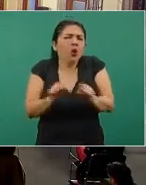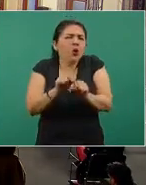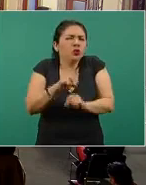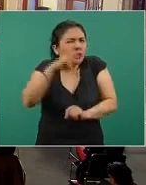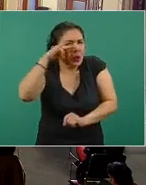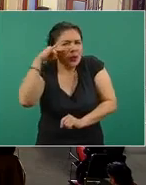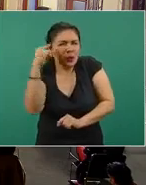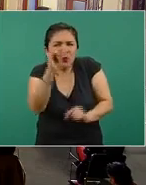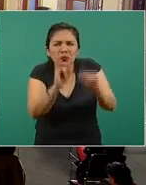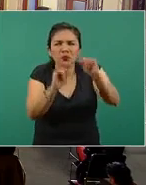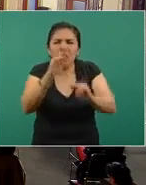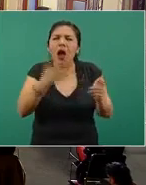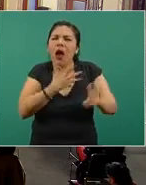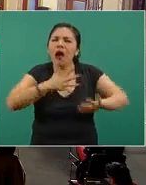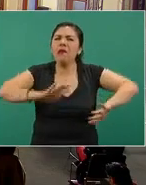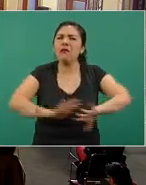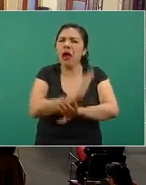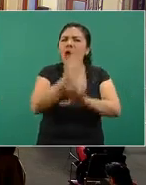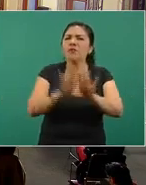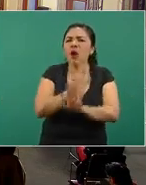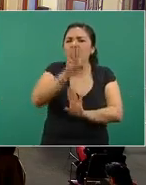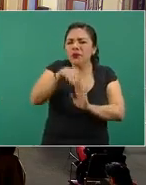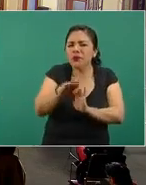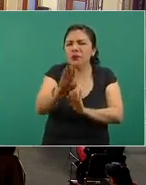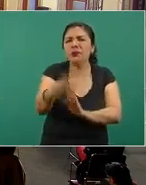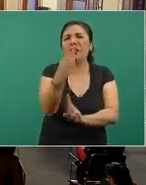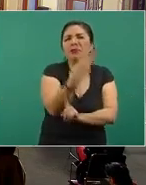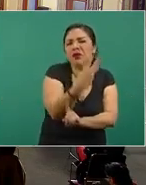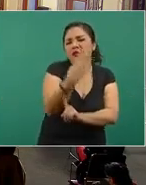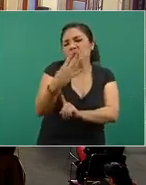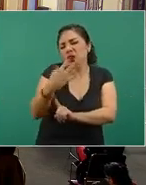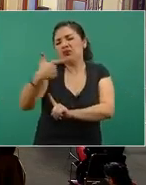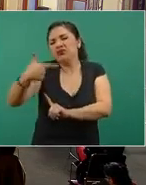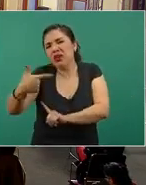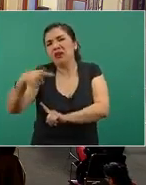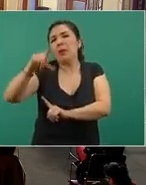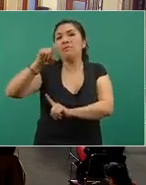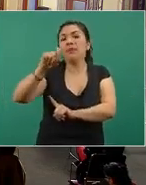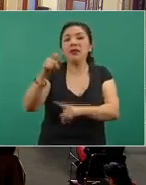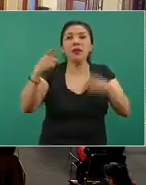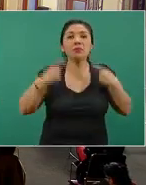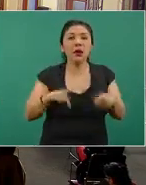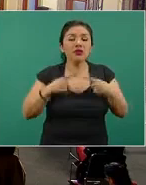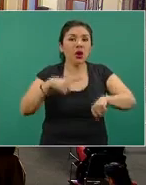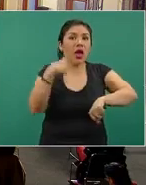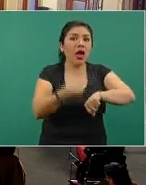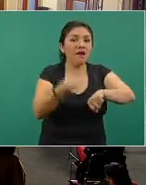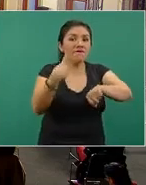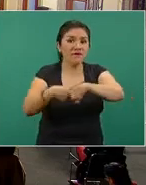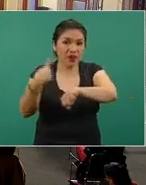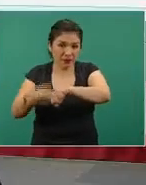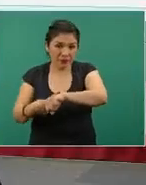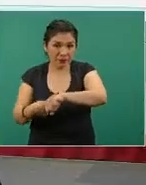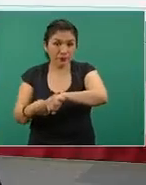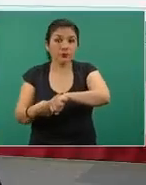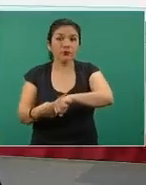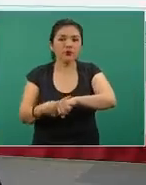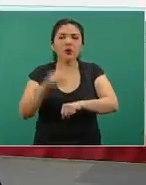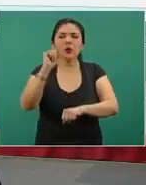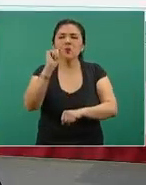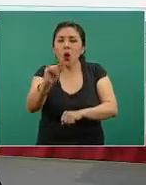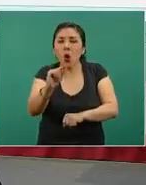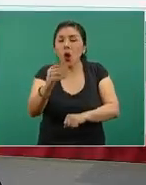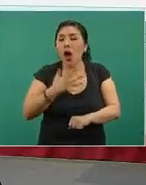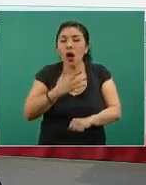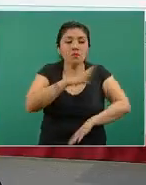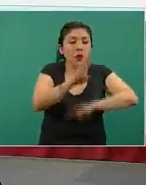tanto había grandes fluctuaciones, había 3 o 4 o 7 o 20 personas enfermas y con poquitos que